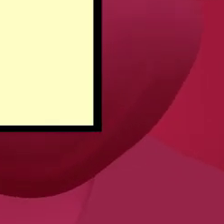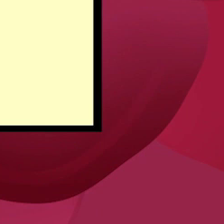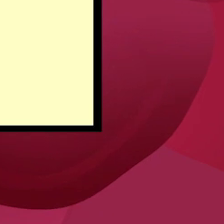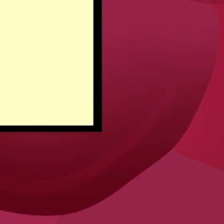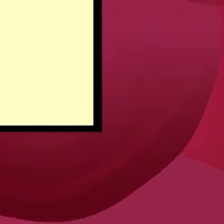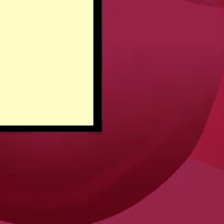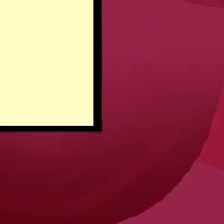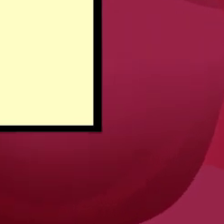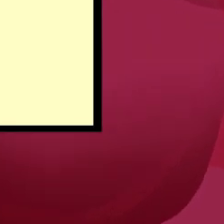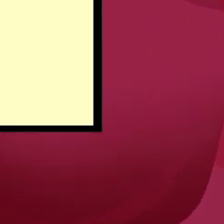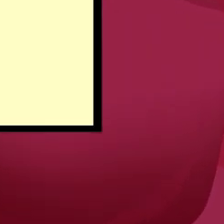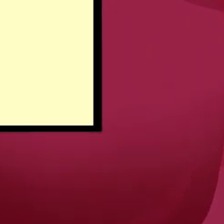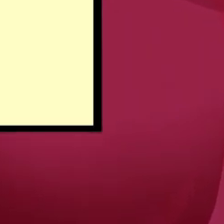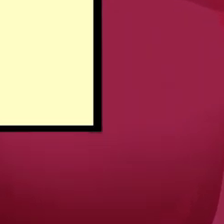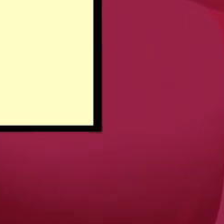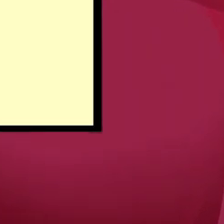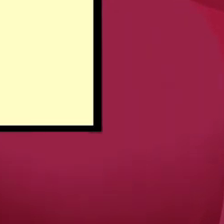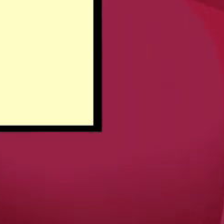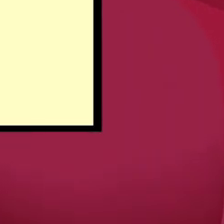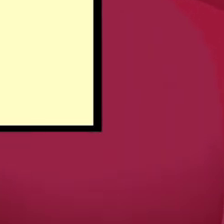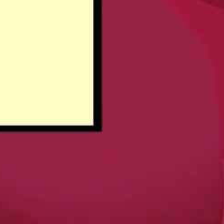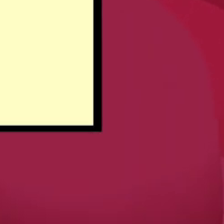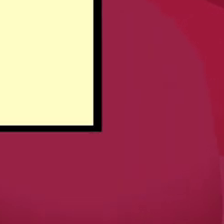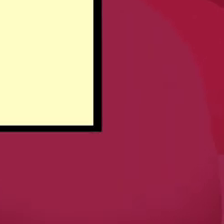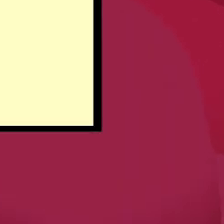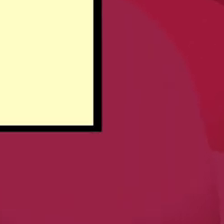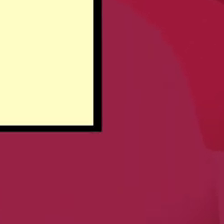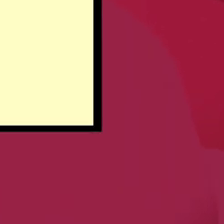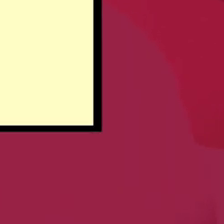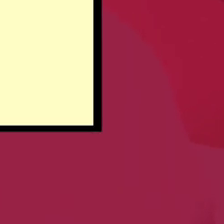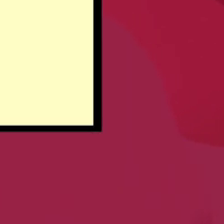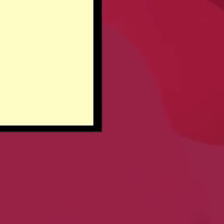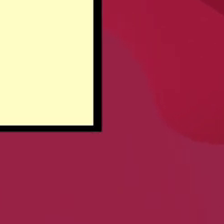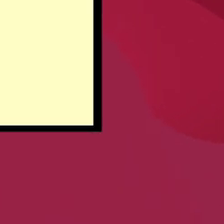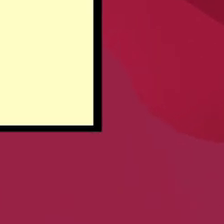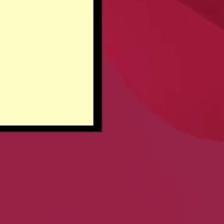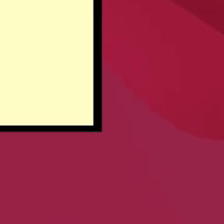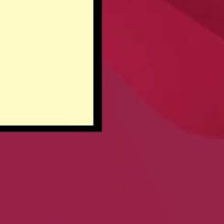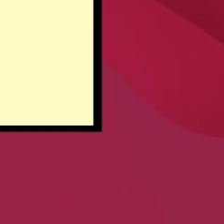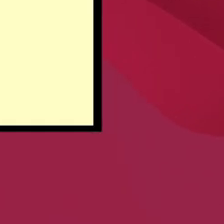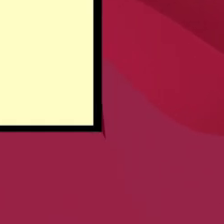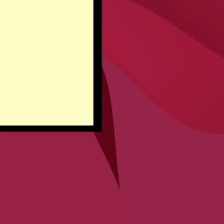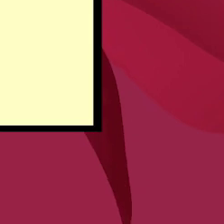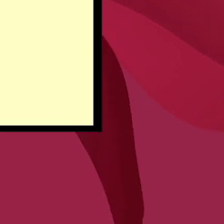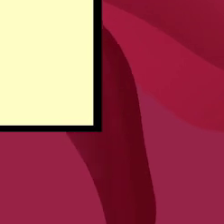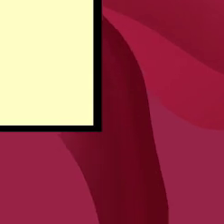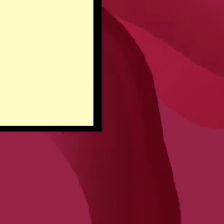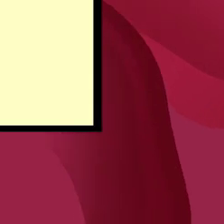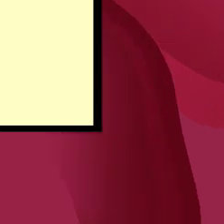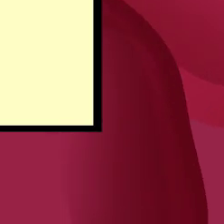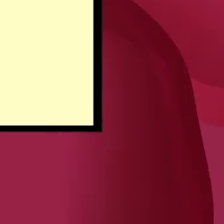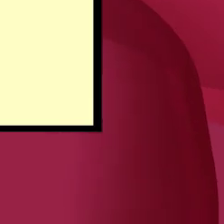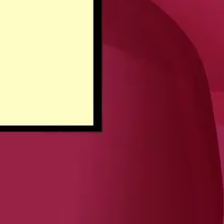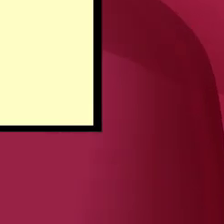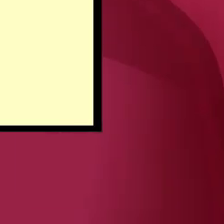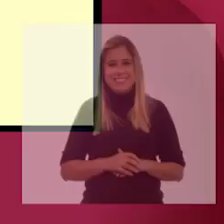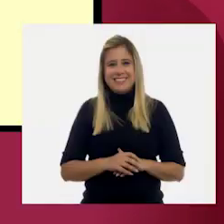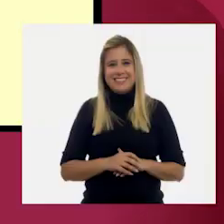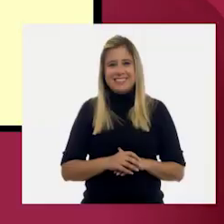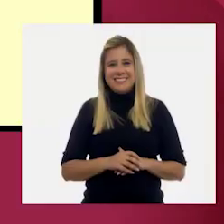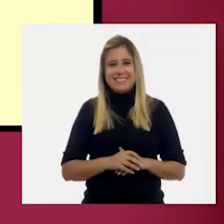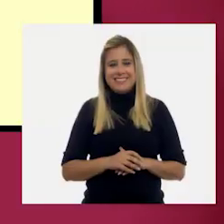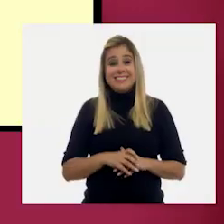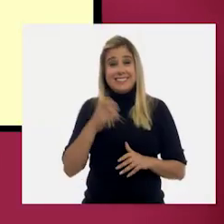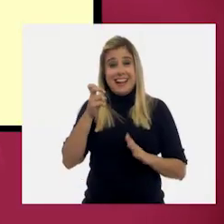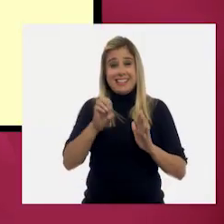kanti. Nua, baji, nani ve, chachungwa, nikata veu. Bueno, Pepe, este es